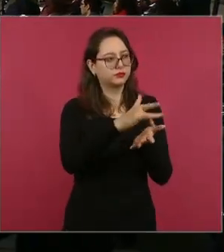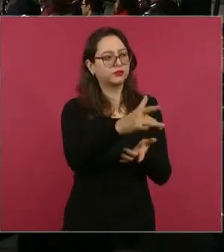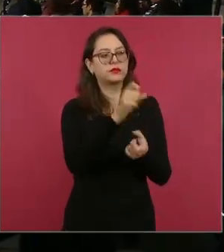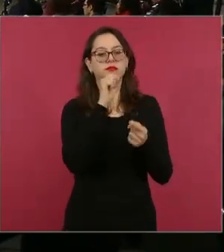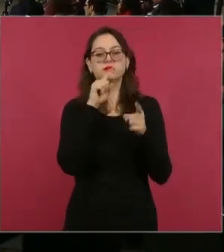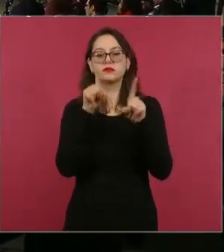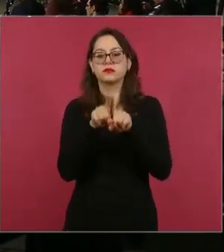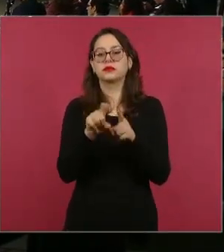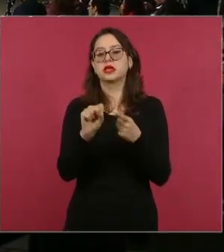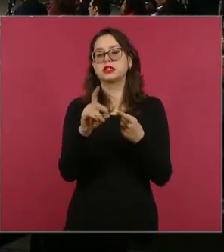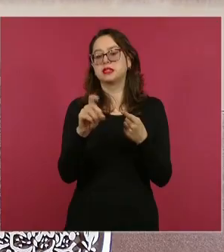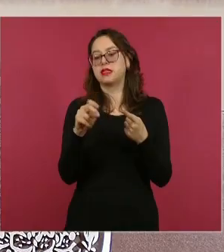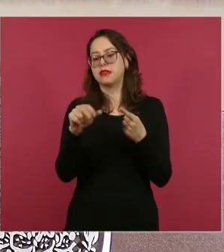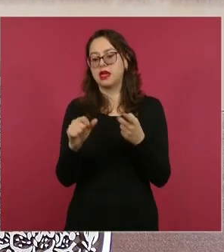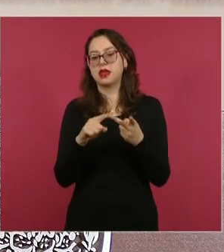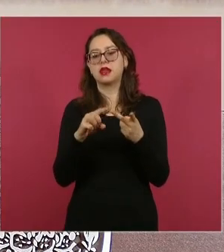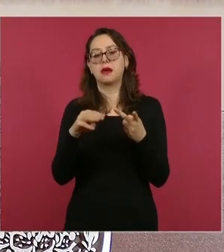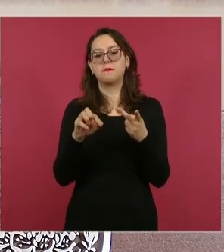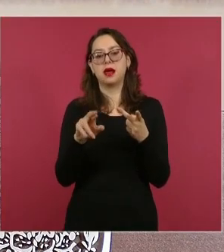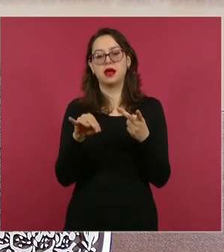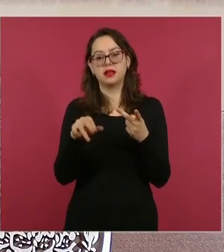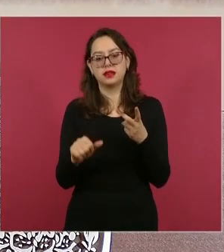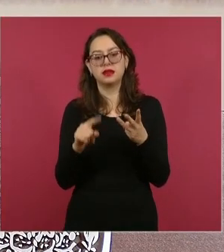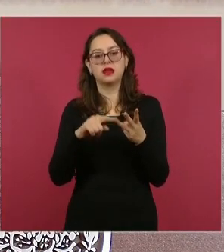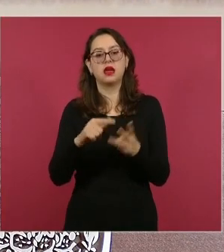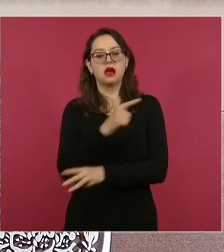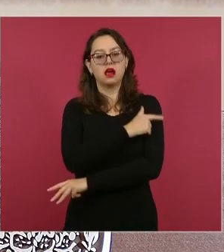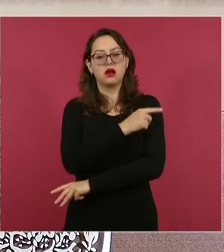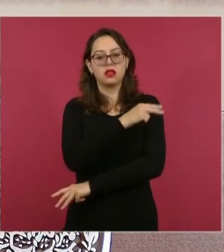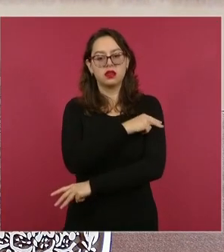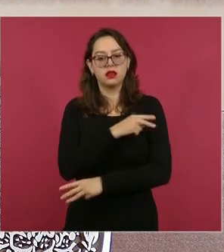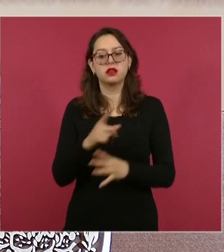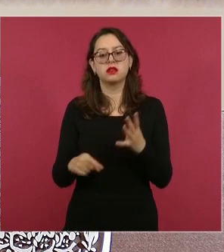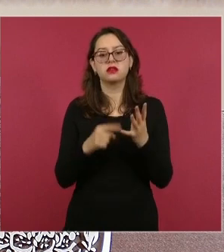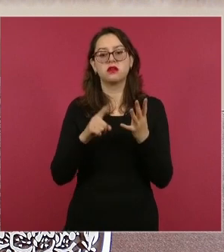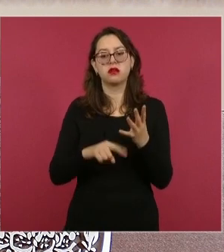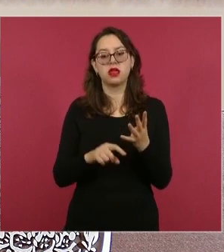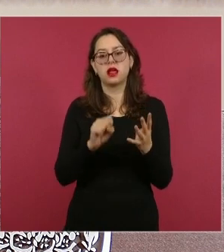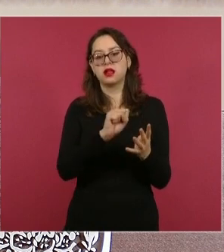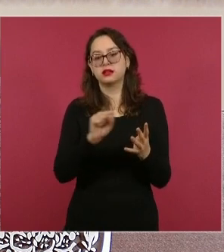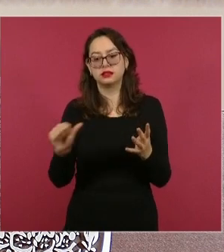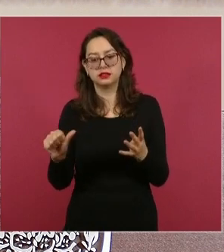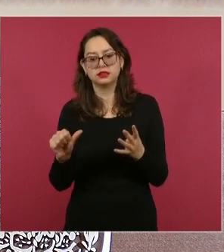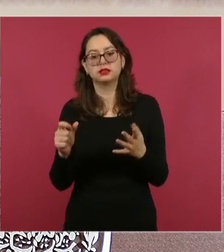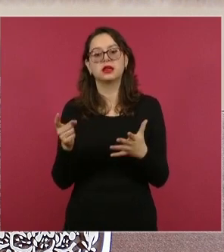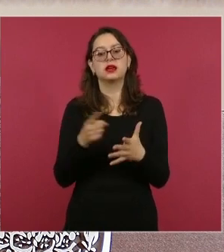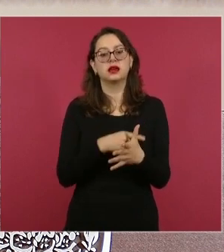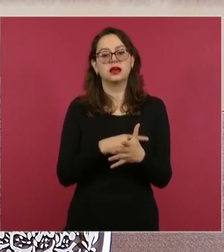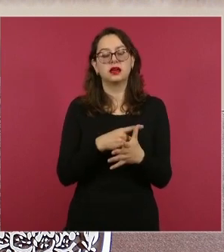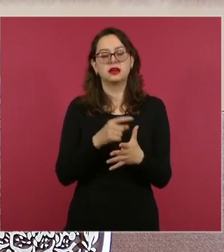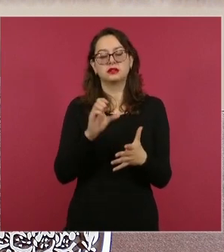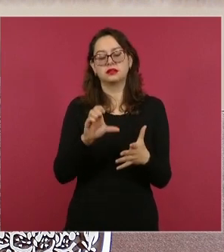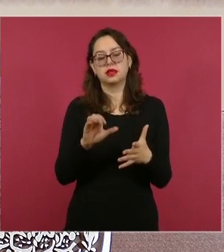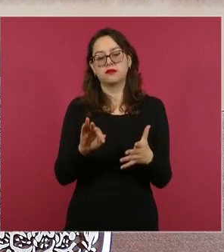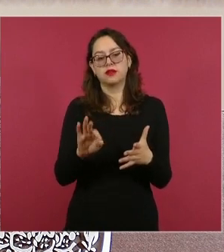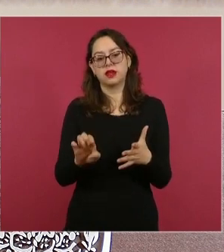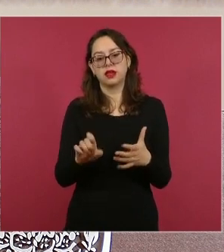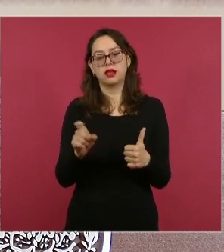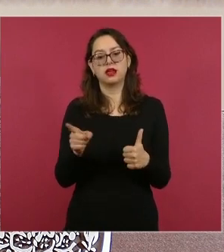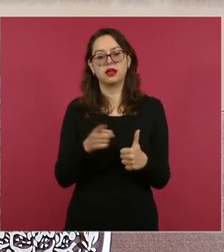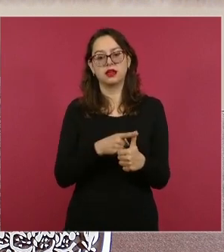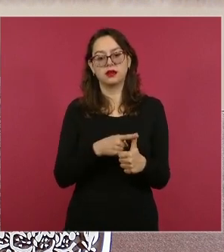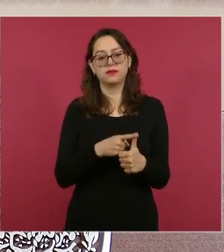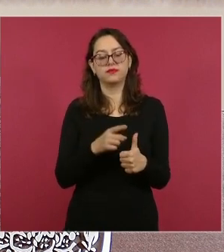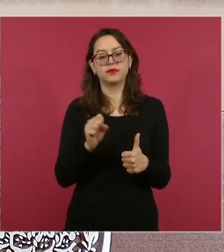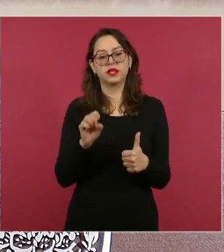cedena Marina Guardia nacional a todo el gabinete de salud a la comisión federal de electricidad